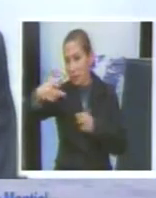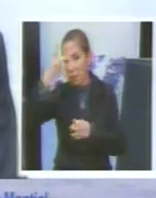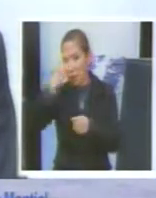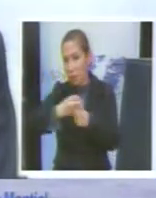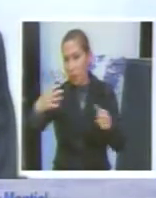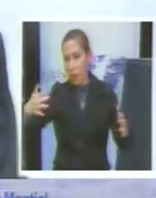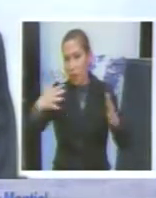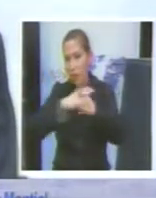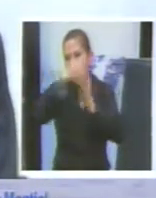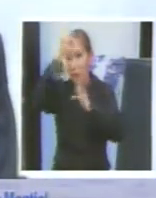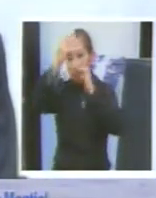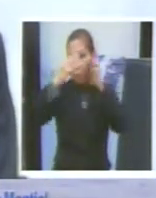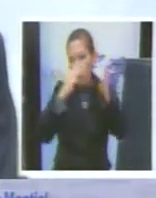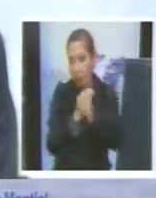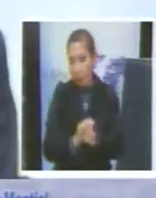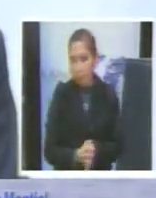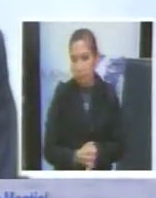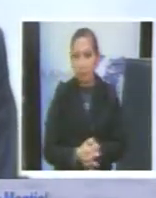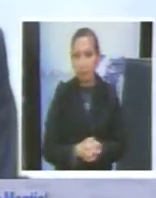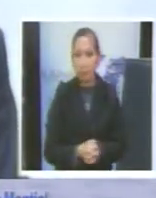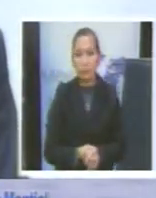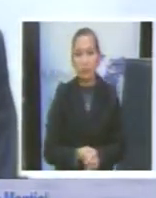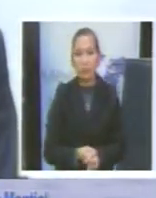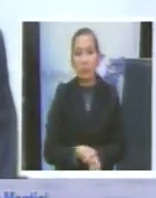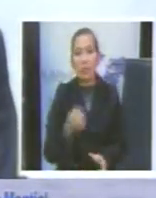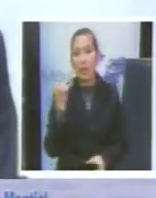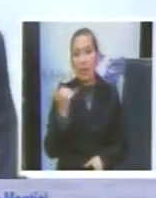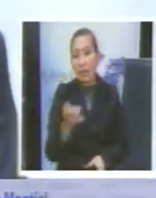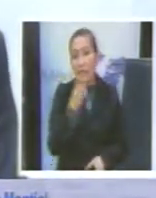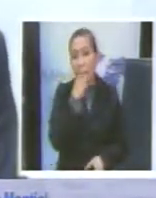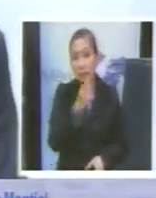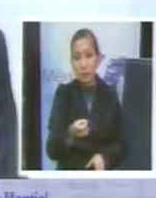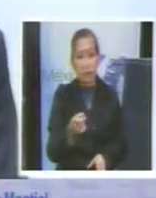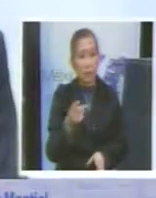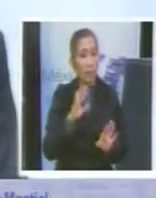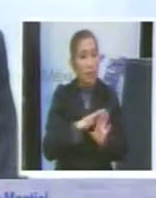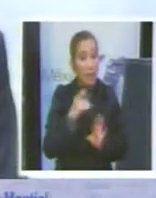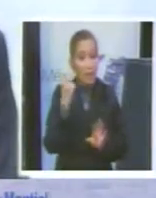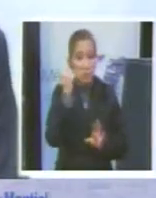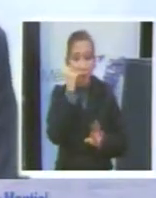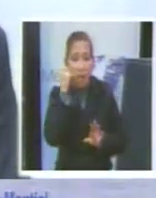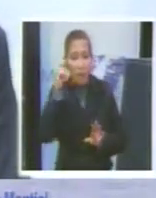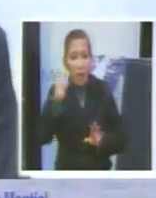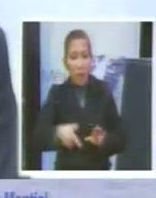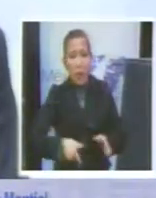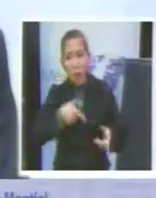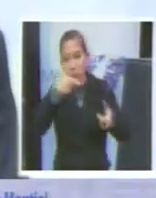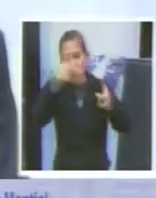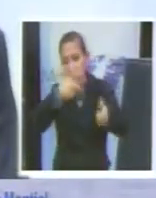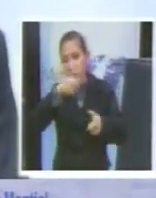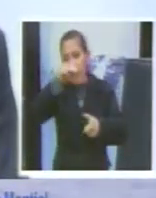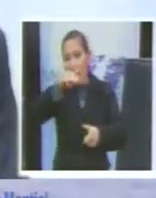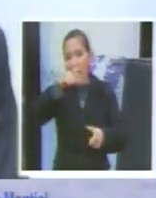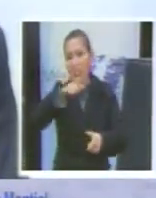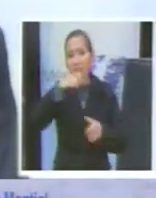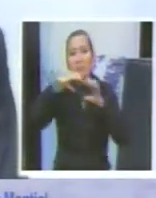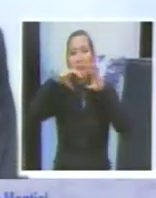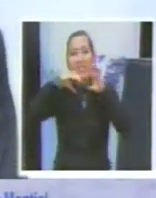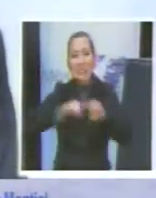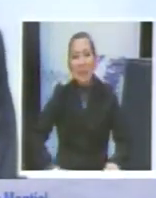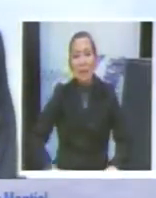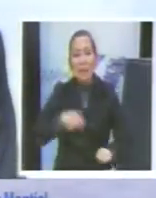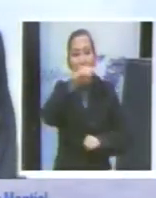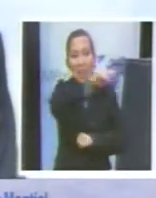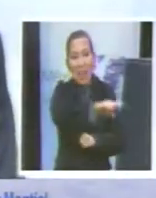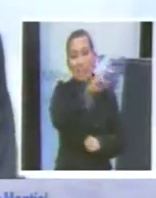Guerra Mundial, y que se expresa, entre otras cosas, que a pesar del fusilamiento de Maximiliano, en